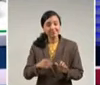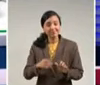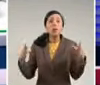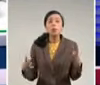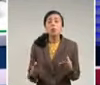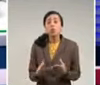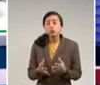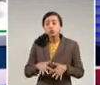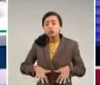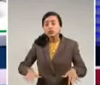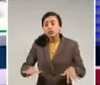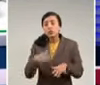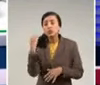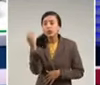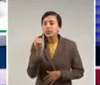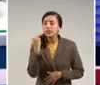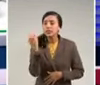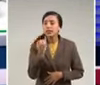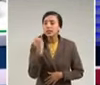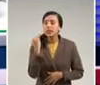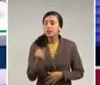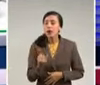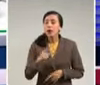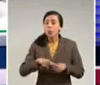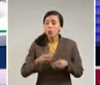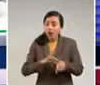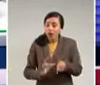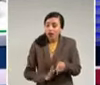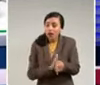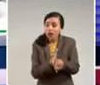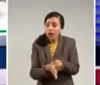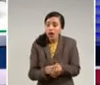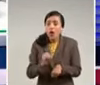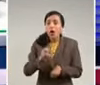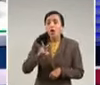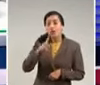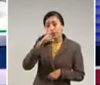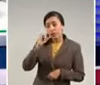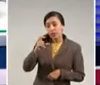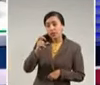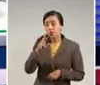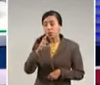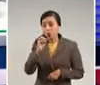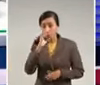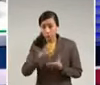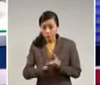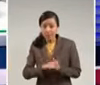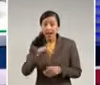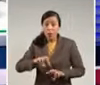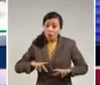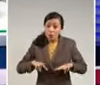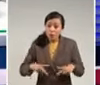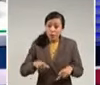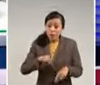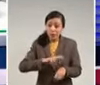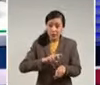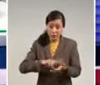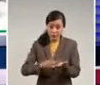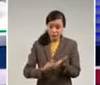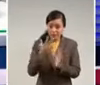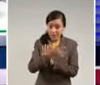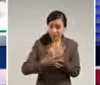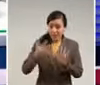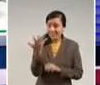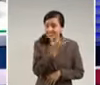la situación internacional a partir de la propagación de la variante Omicron? Se ha incorporado a nuestra transmisión la intérprete de lengua de señas,